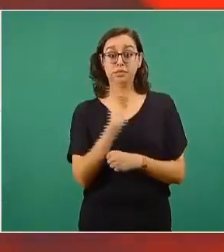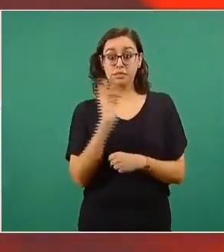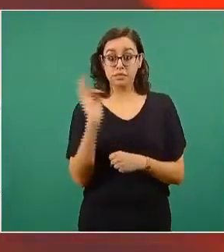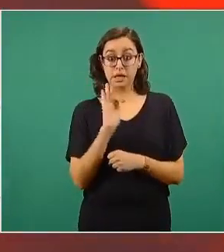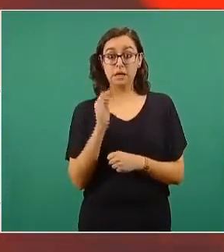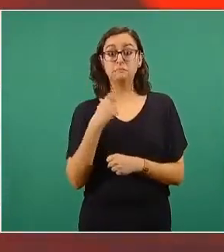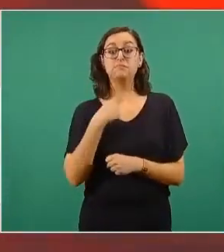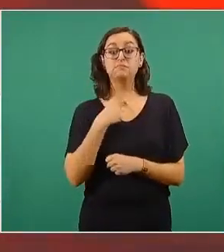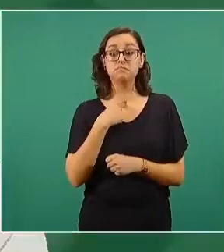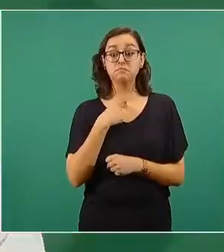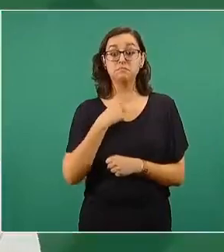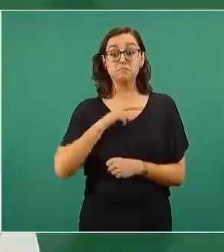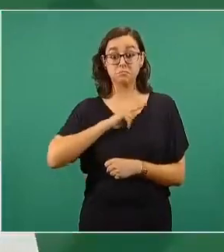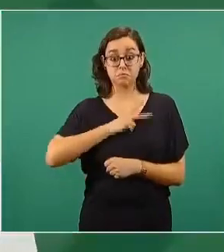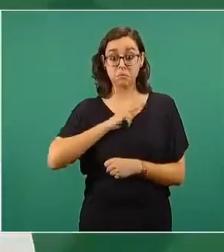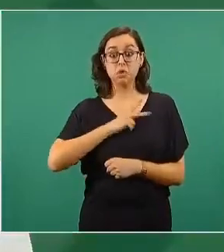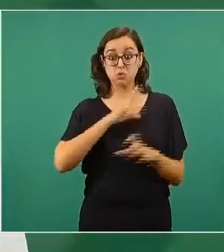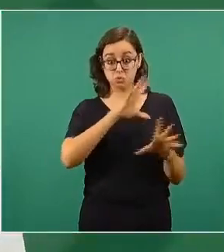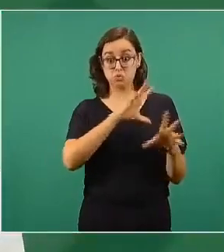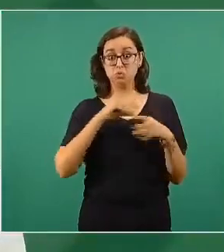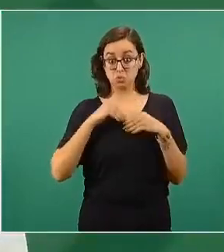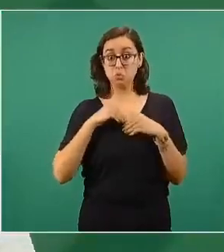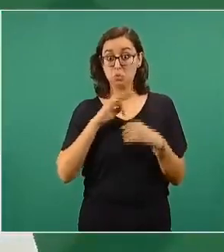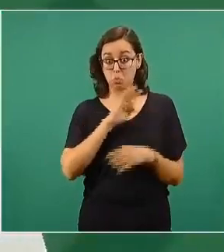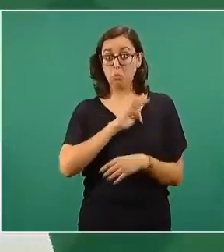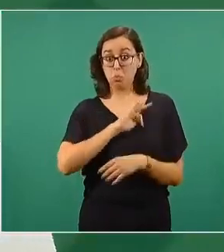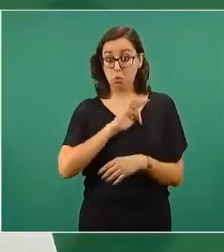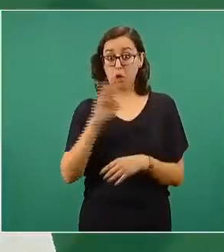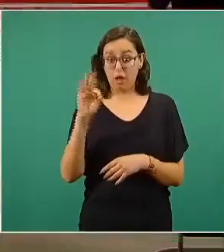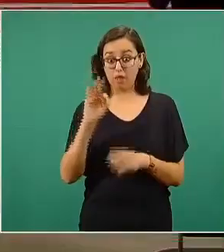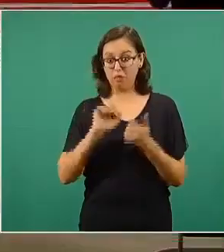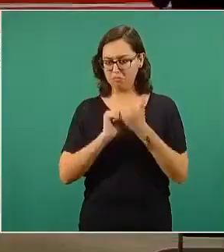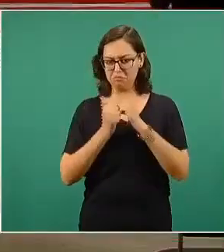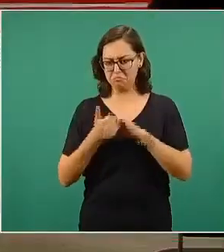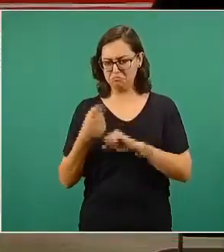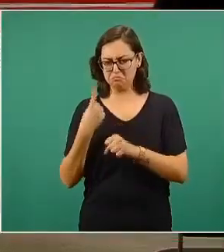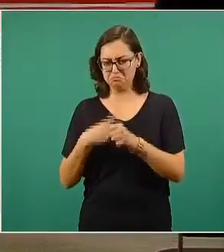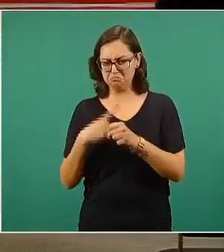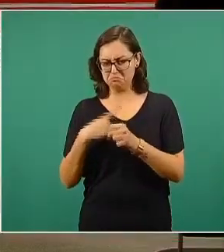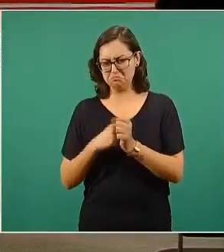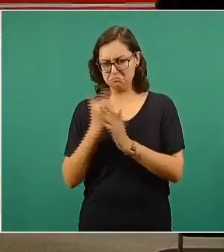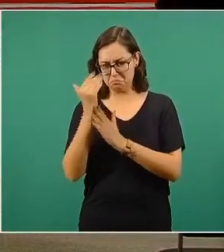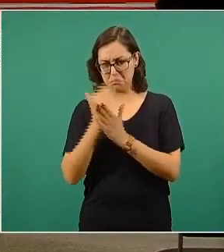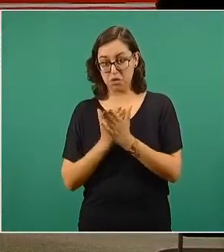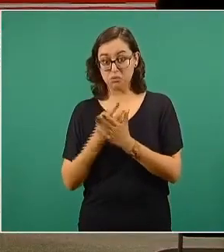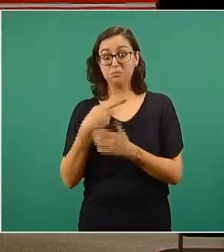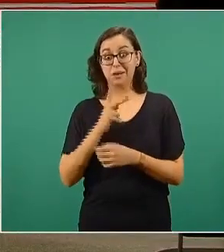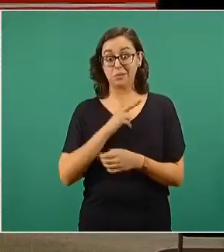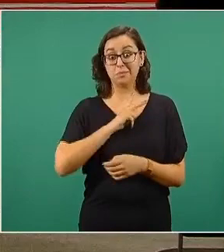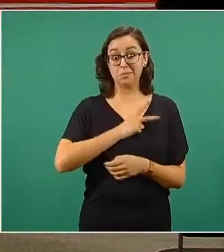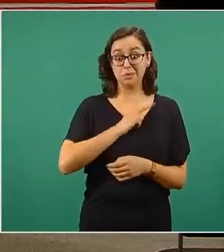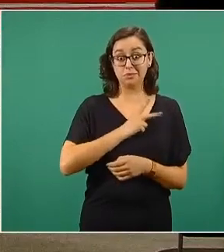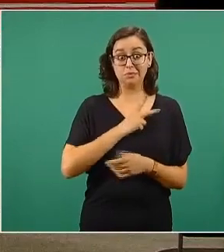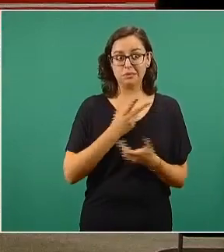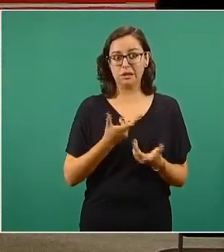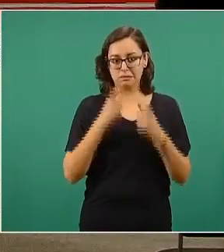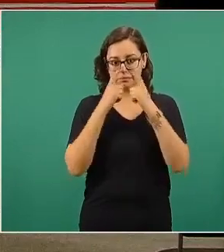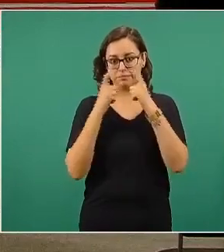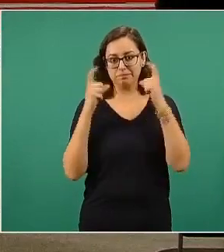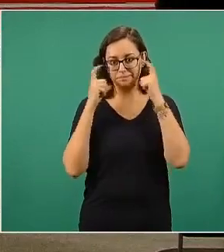vía respiratoria y transmitirlos a otra persona. Entonces, use su cubrebocas tanto en el avión como en el transporte